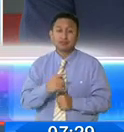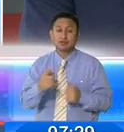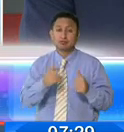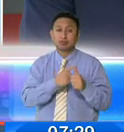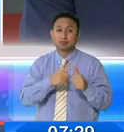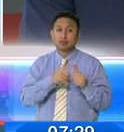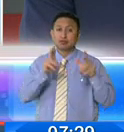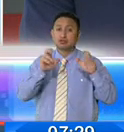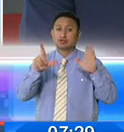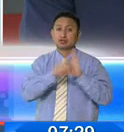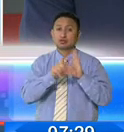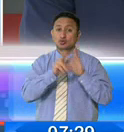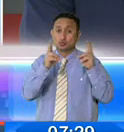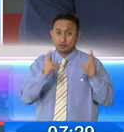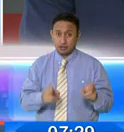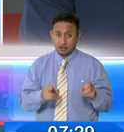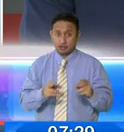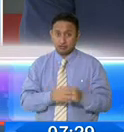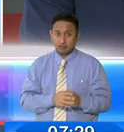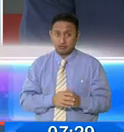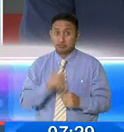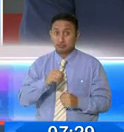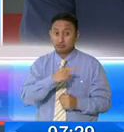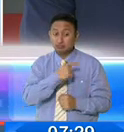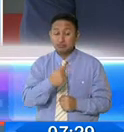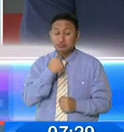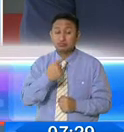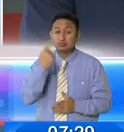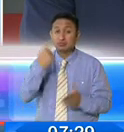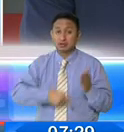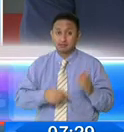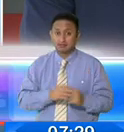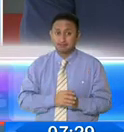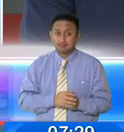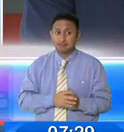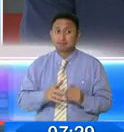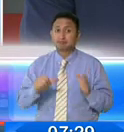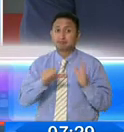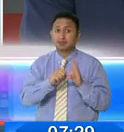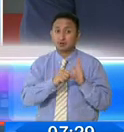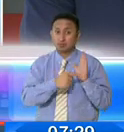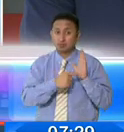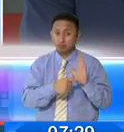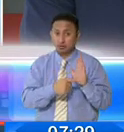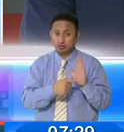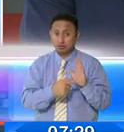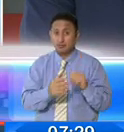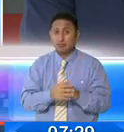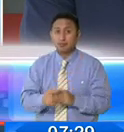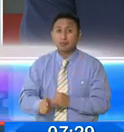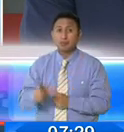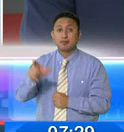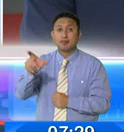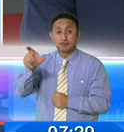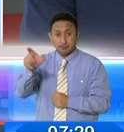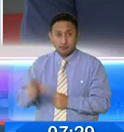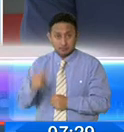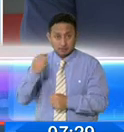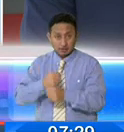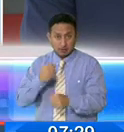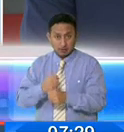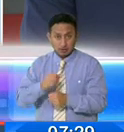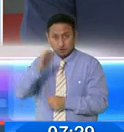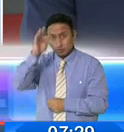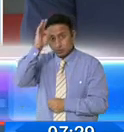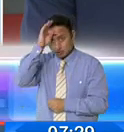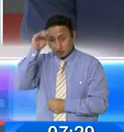ley humanitaria. La ley humanitaria lo que estableció en su articulado es que aquellos trabajadores de la salud que tenían un contrato